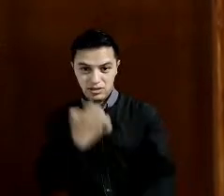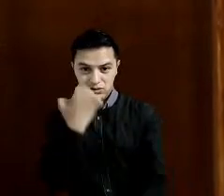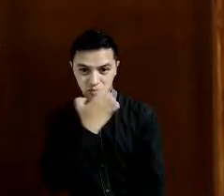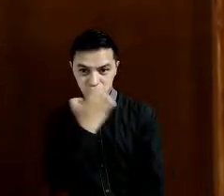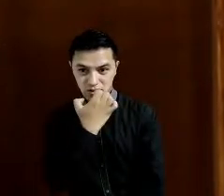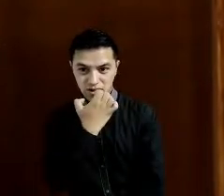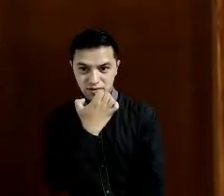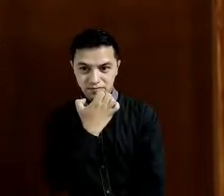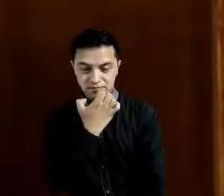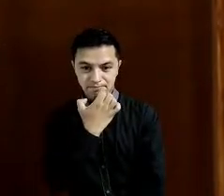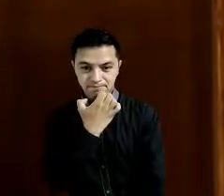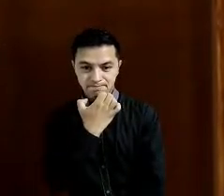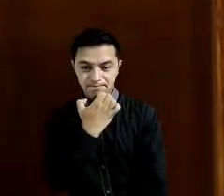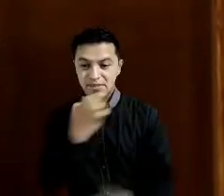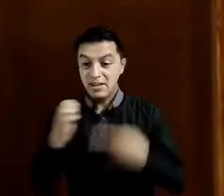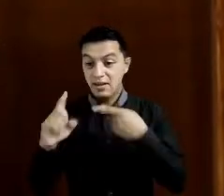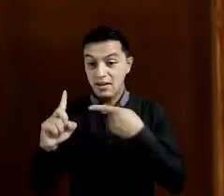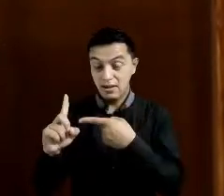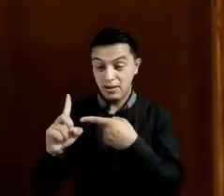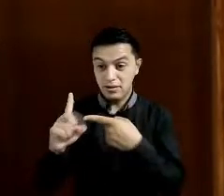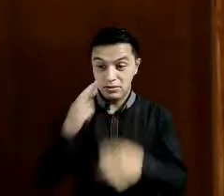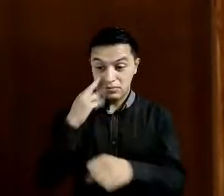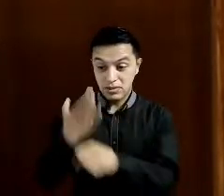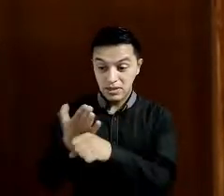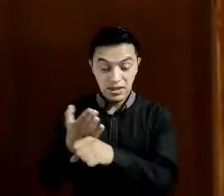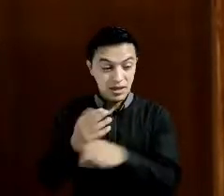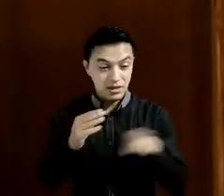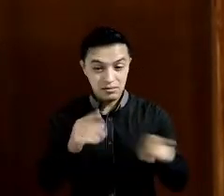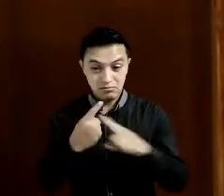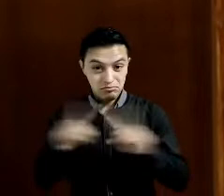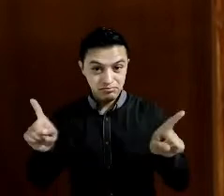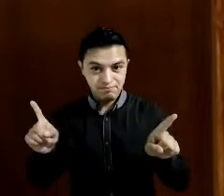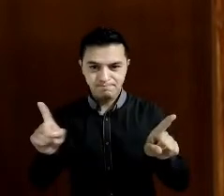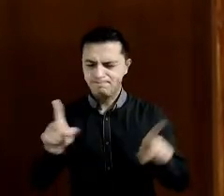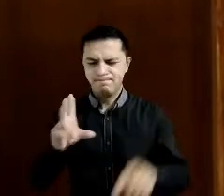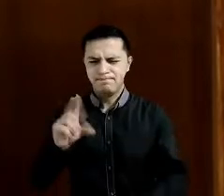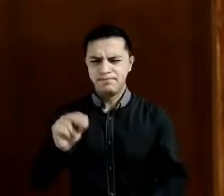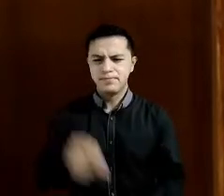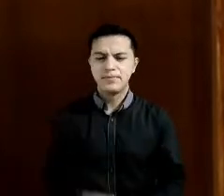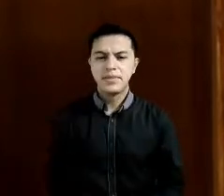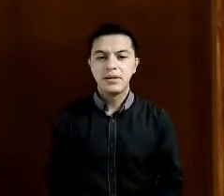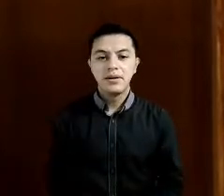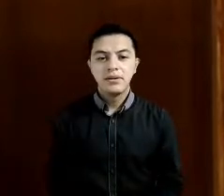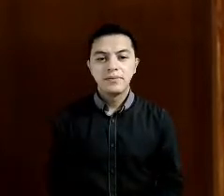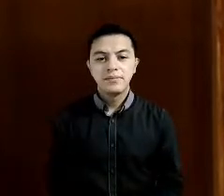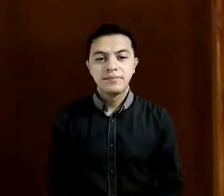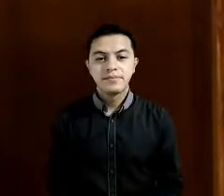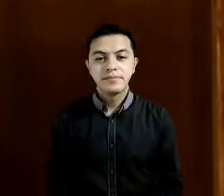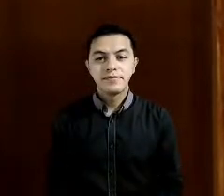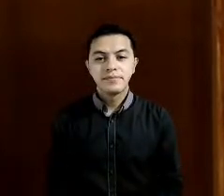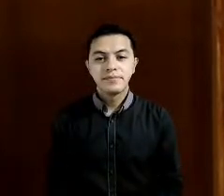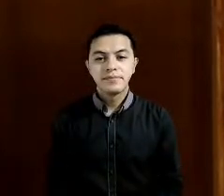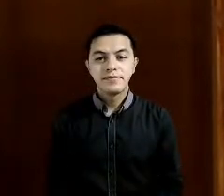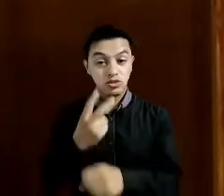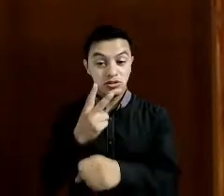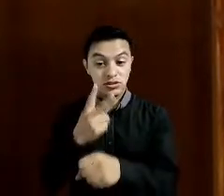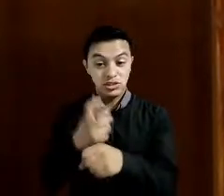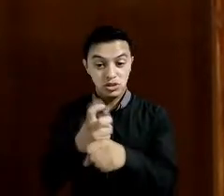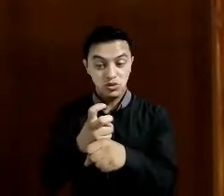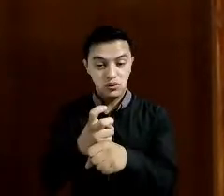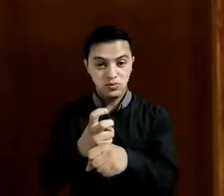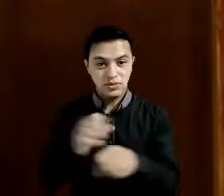para las actividades que desempeña. Considerando que este caso llegó hasta la segunda sala de la Suprema Corte